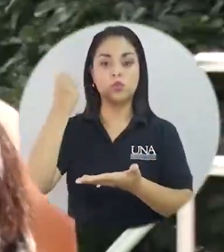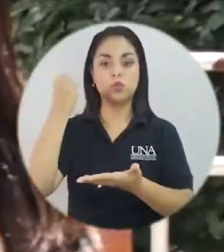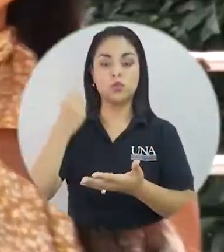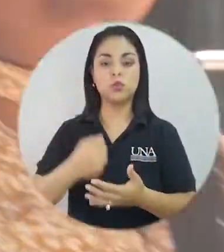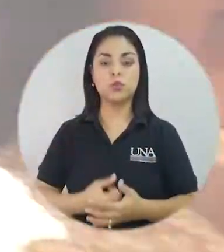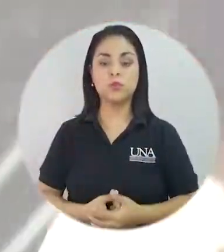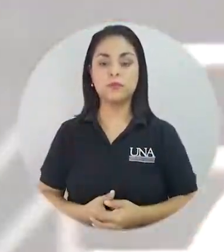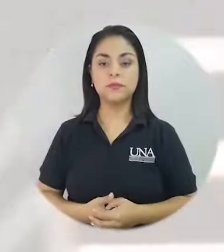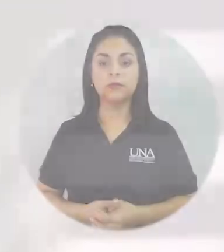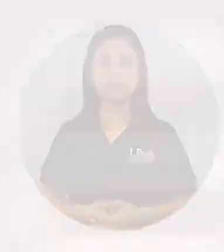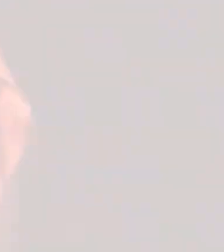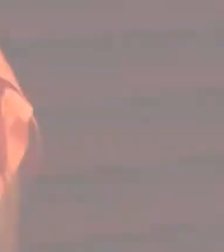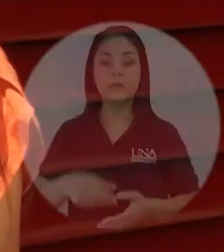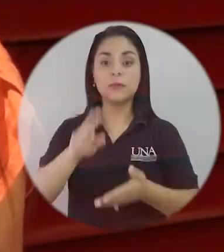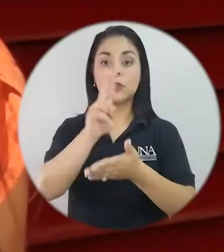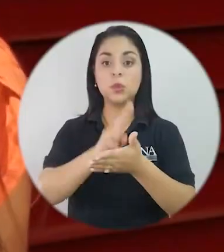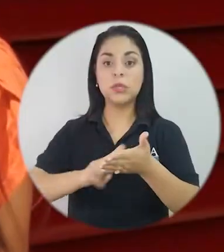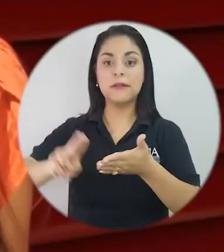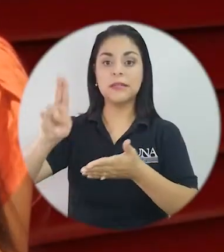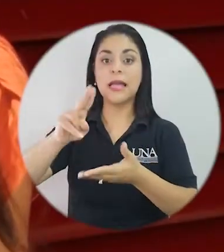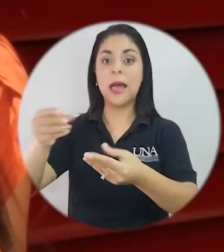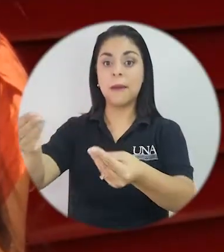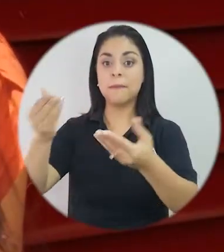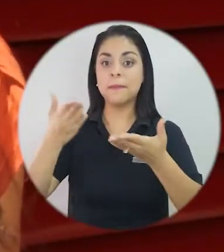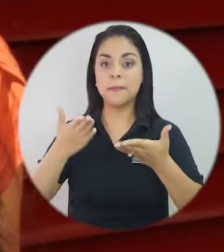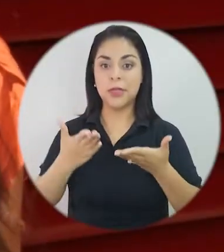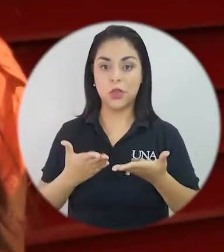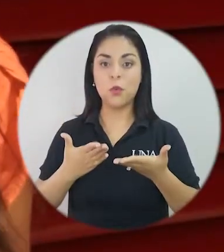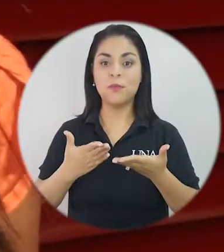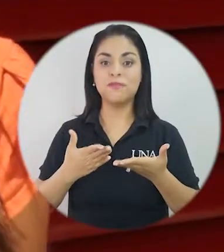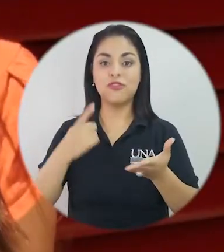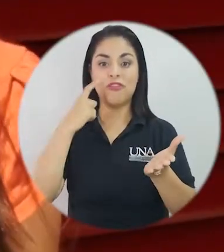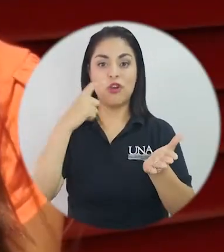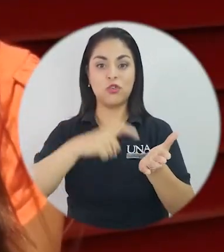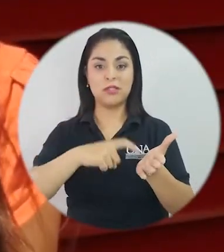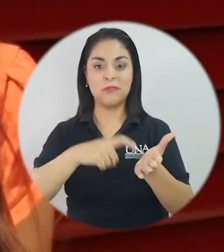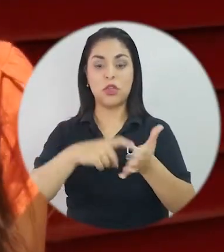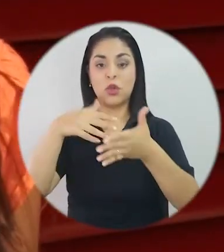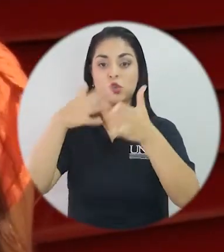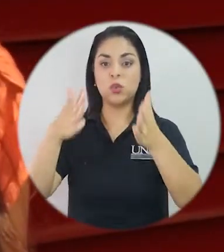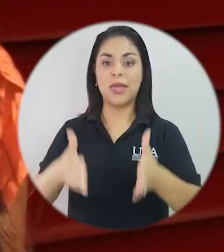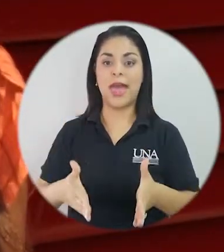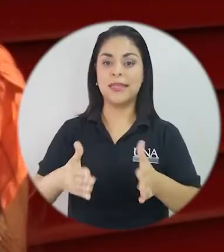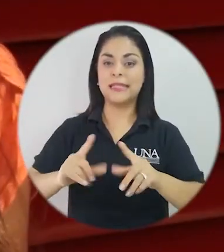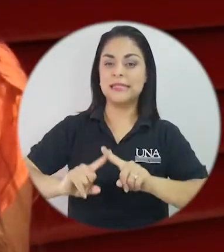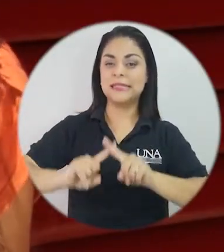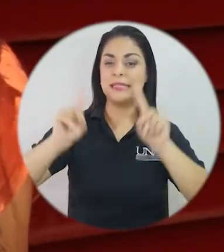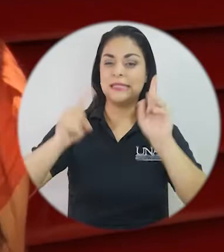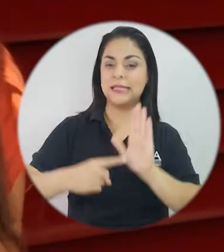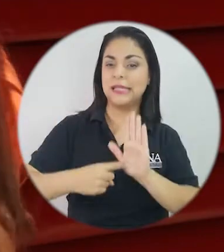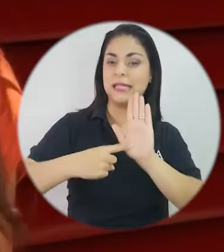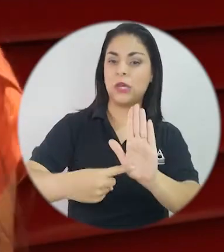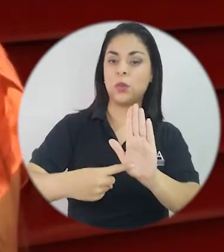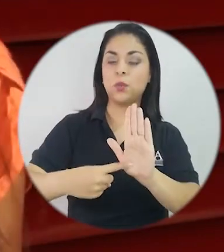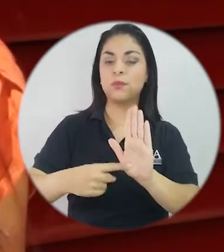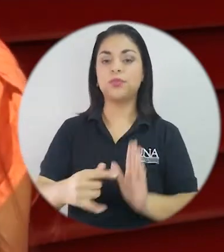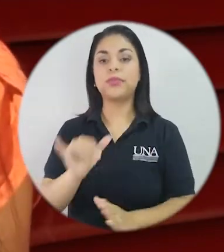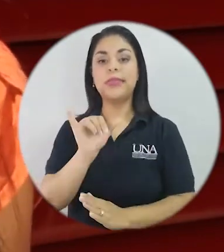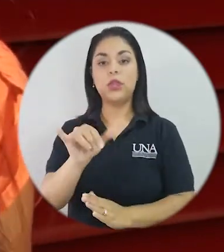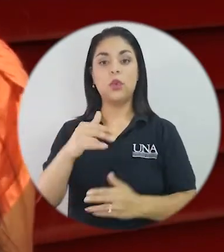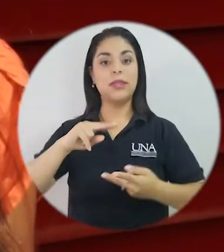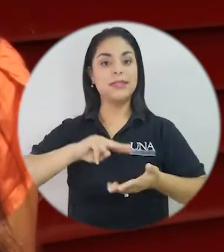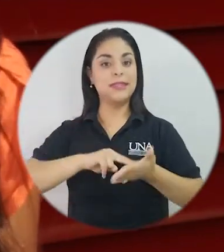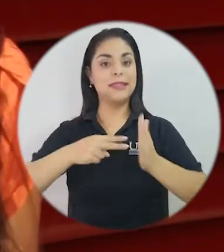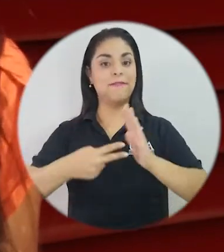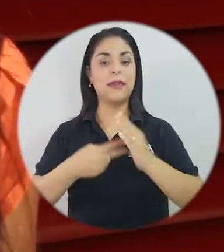larga tiene sus frutos. La universidad me dio el reconocimiento de estudiante distinguido. Y